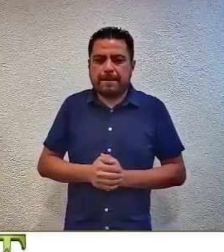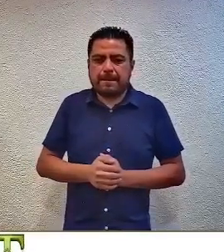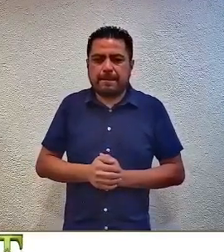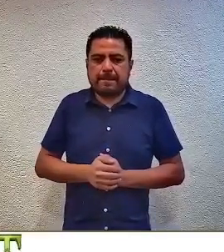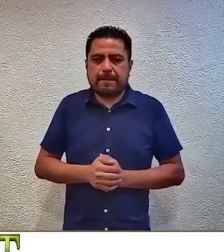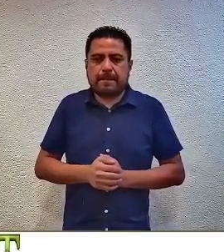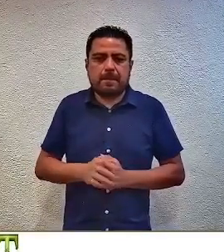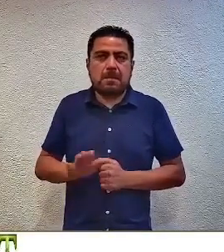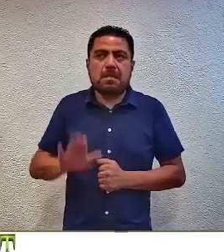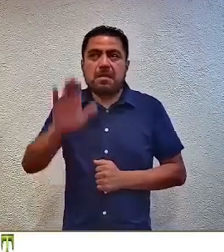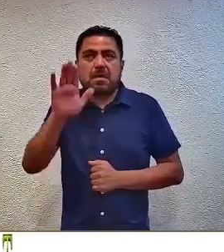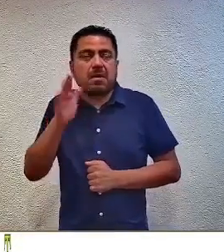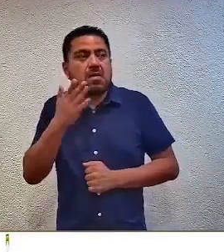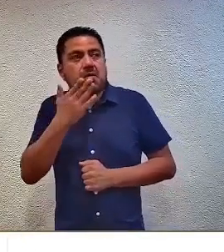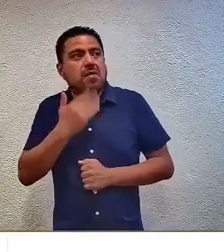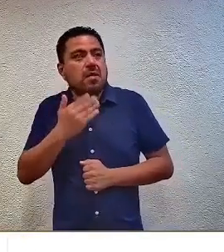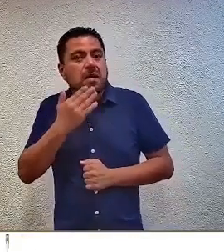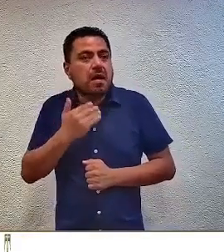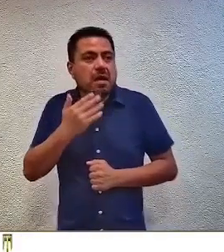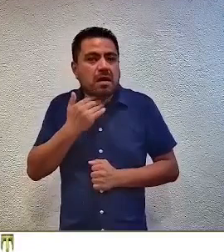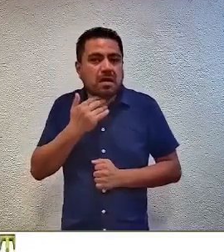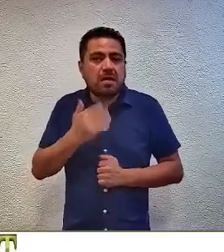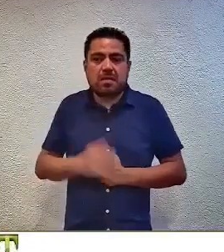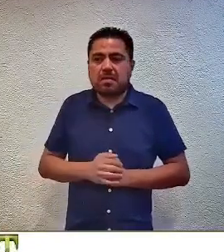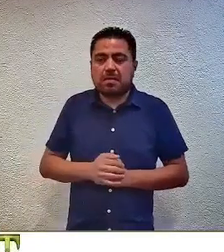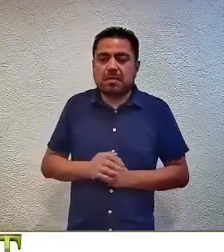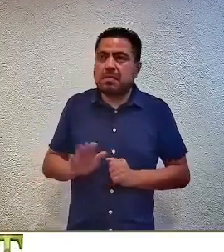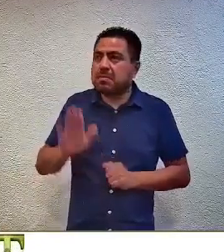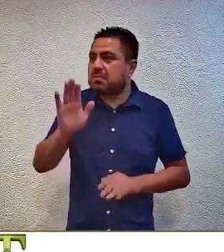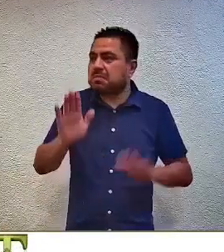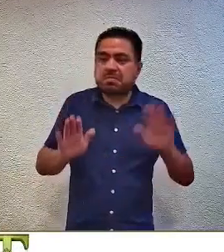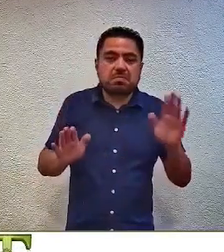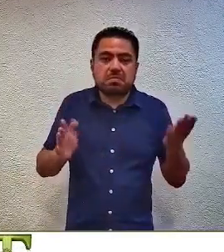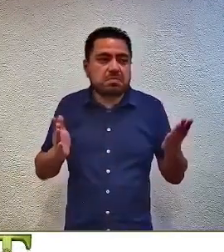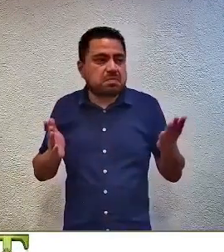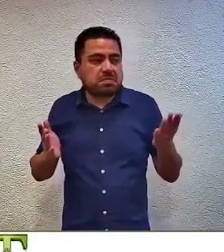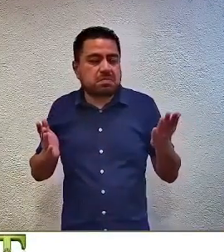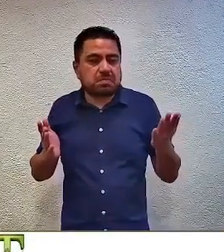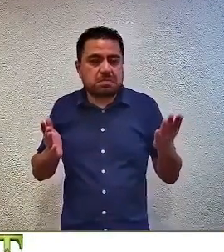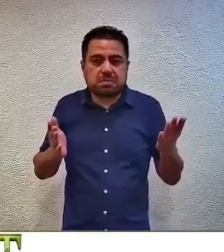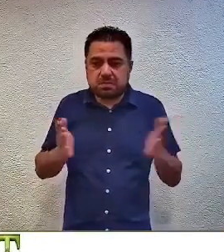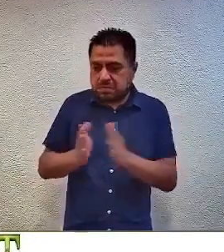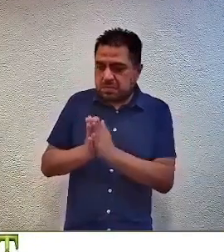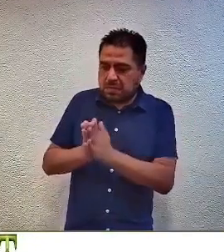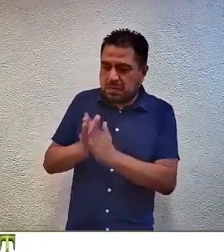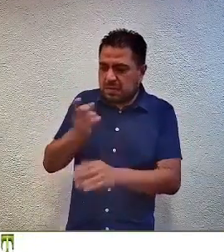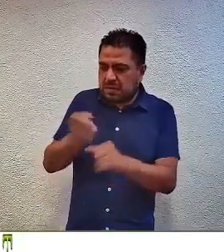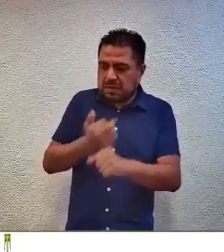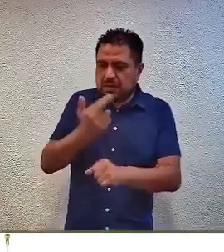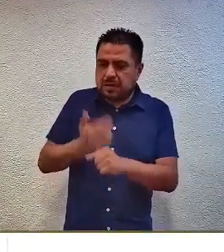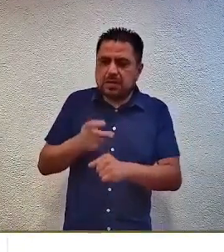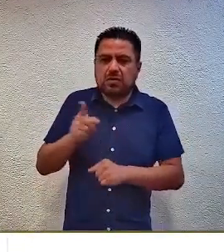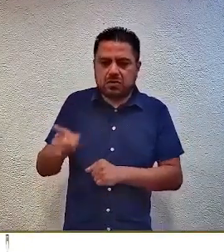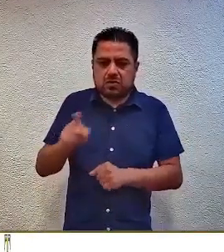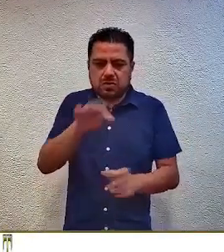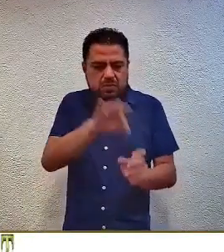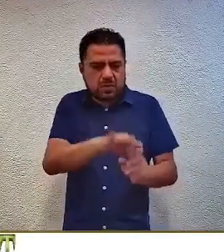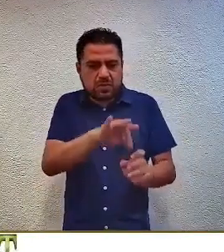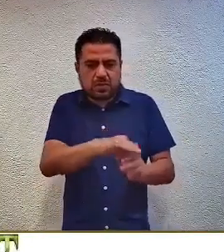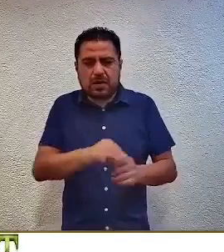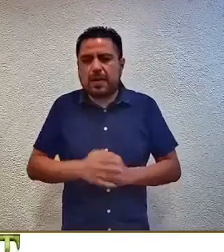No habiendo intervenciones al respecto, señor secretario, por favor, tome la